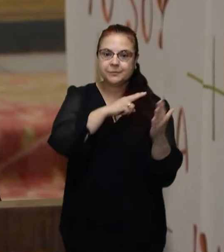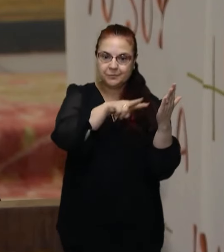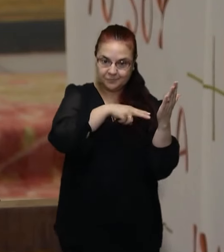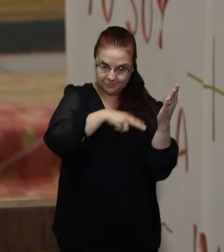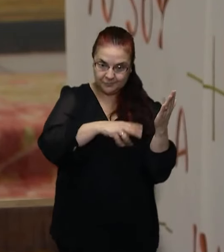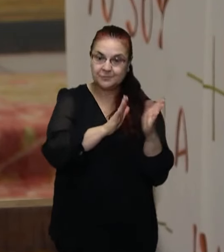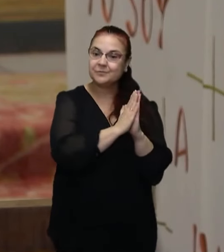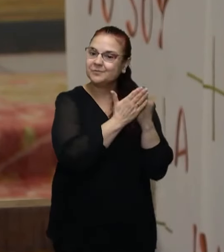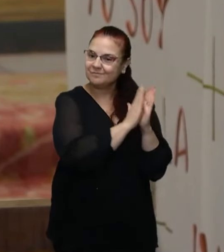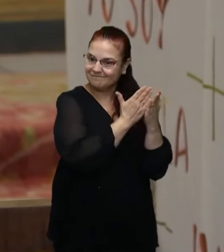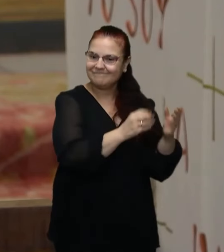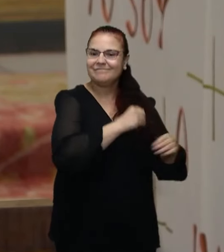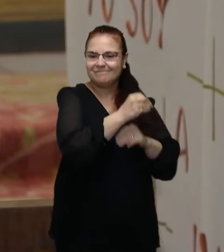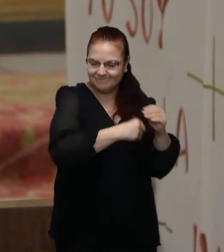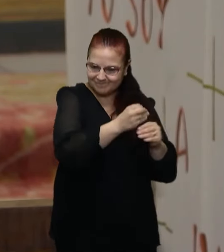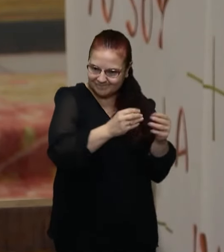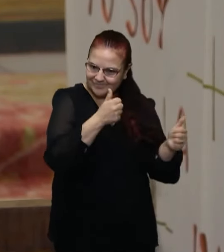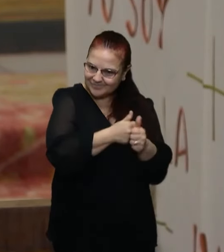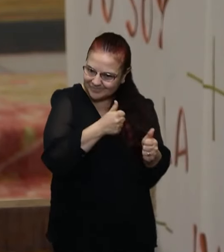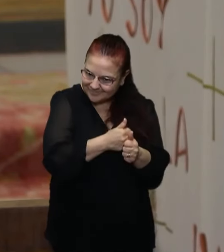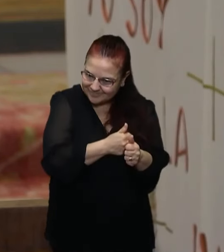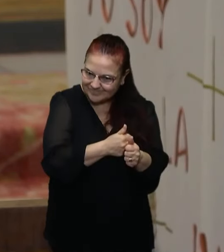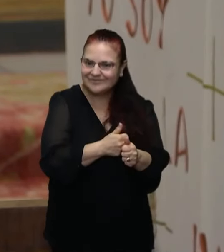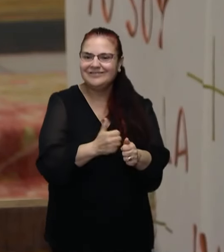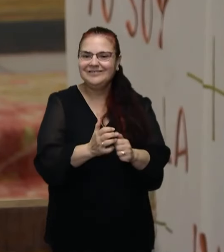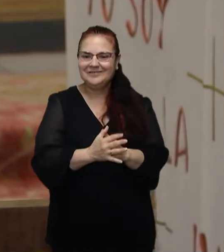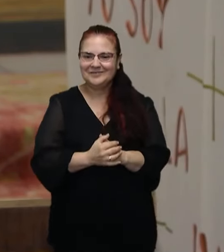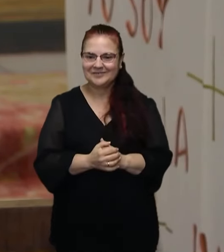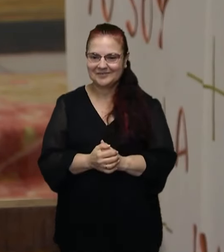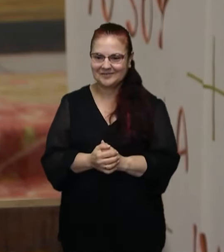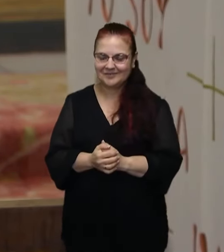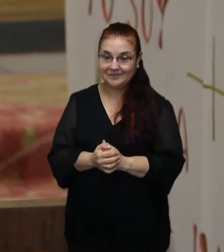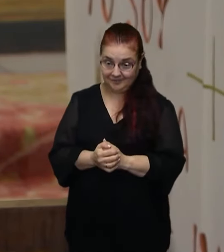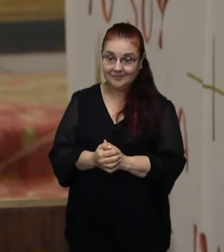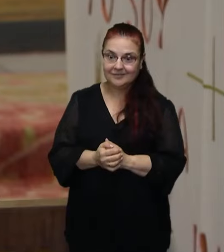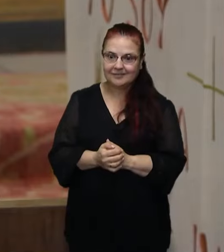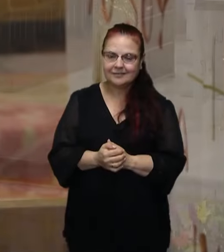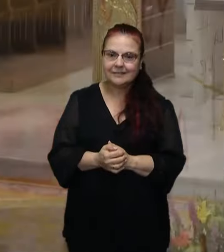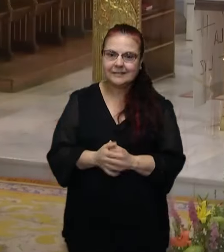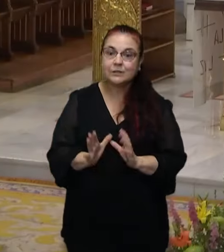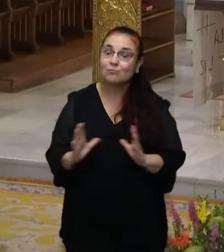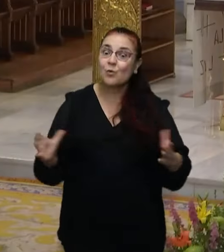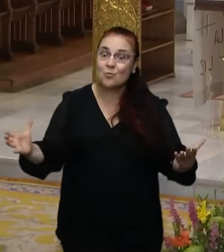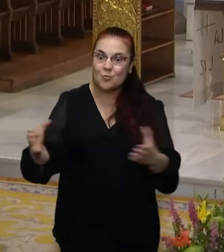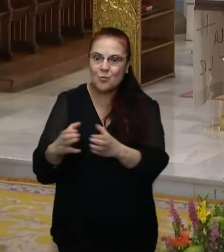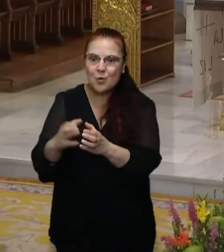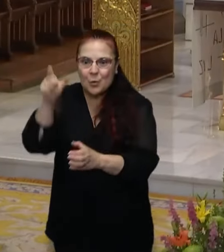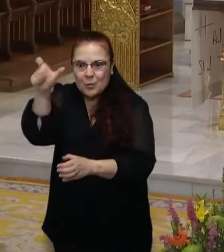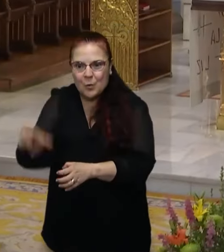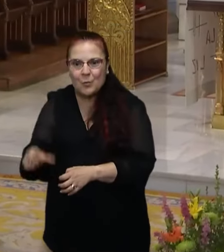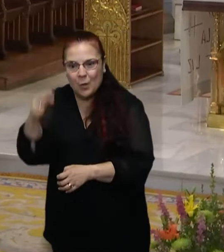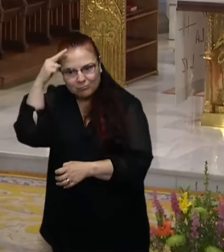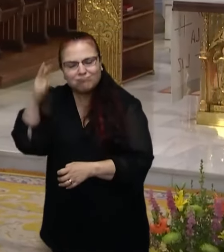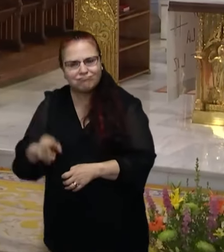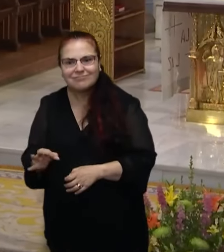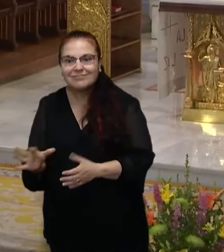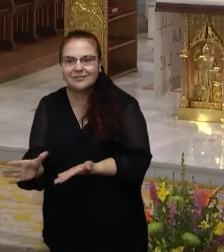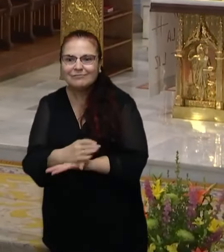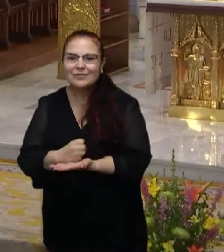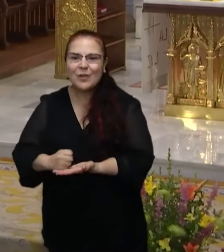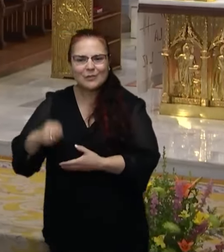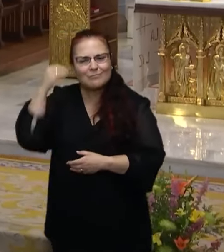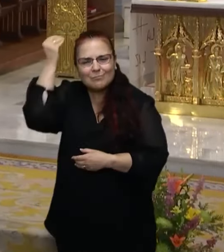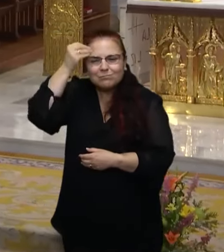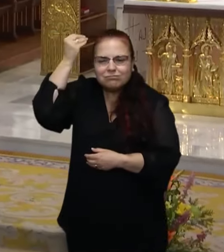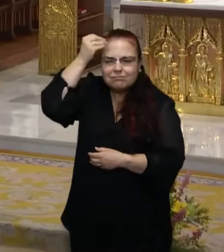del libro de los Hechos de los Apóstoles. En el grupo de los creyentes, todos pensaban y